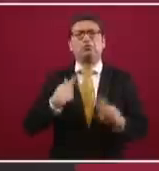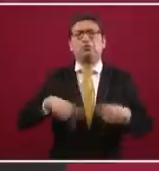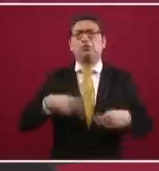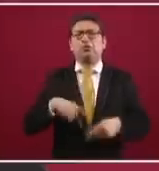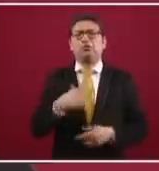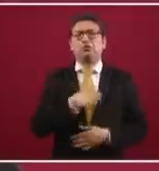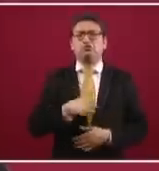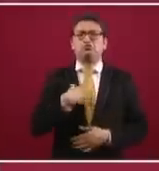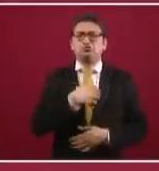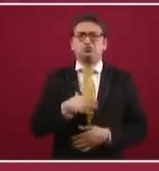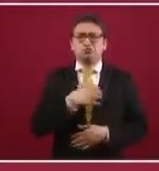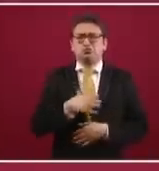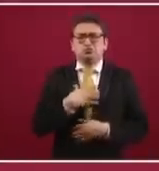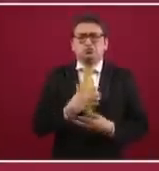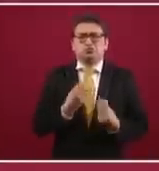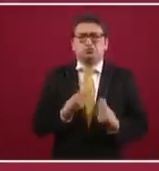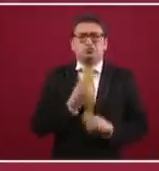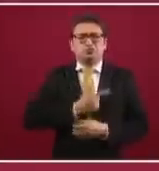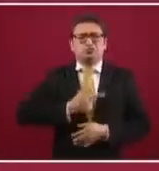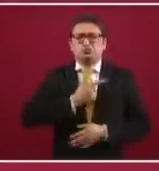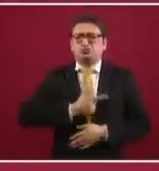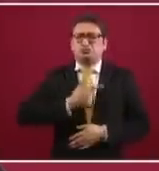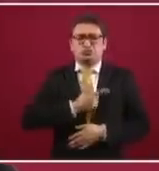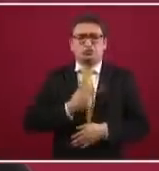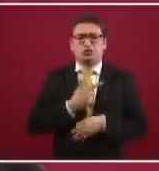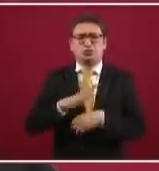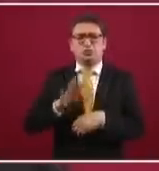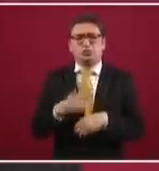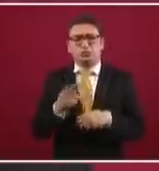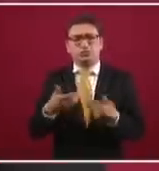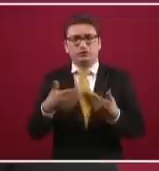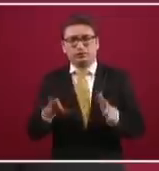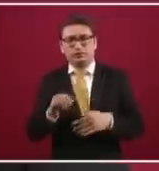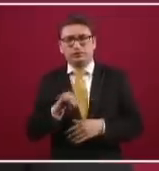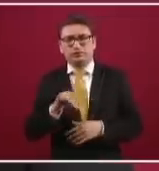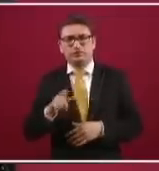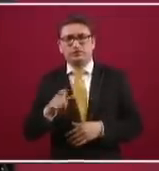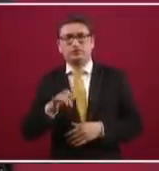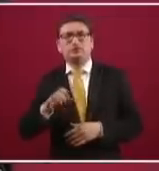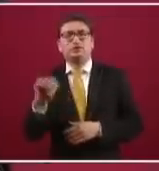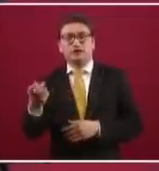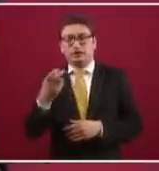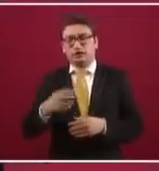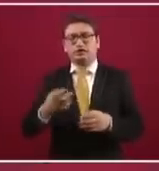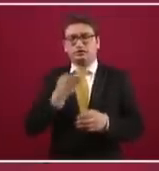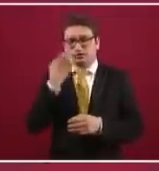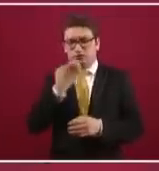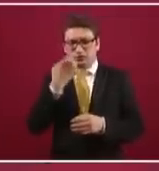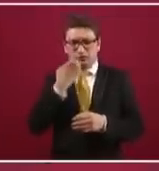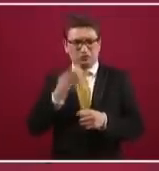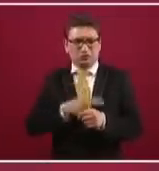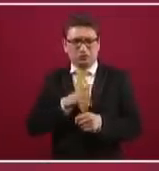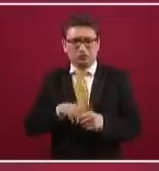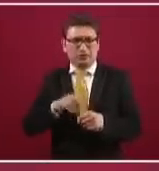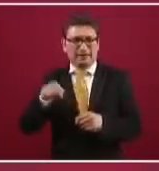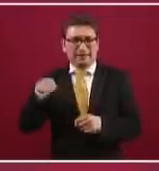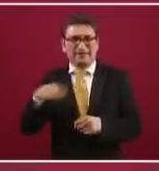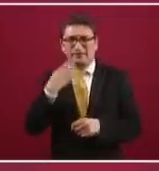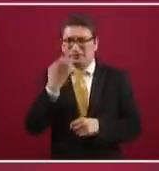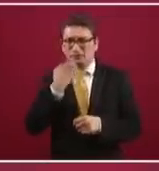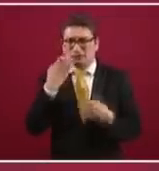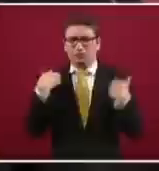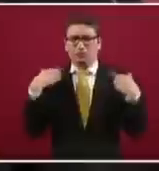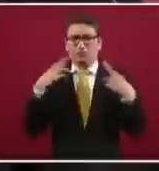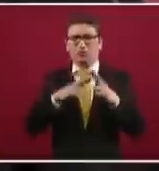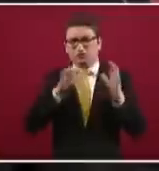gente de que se va a abrir el MESHE, una escuela normal donde se formaron muchísimos